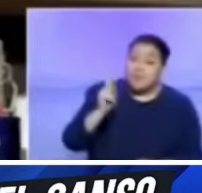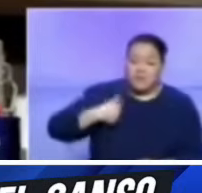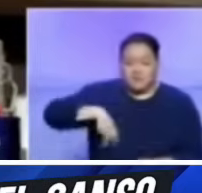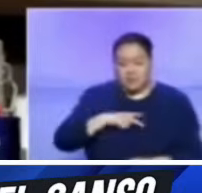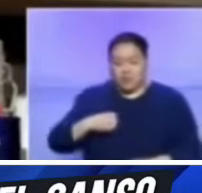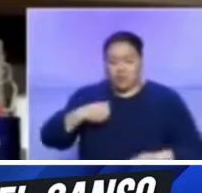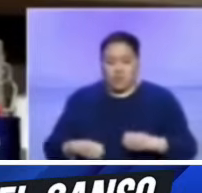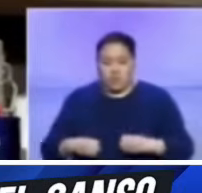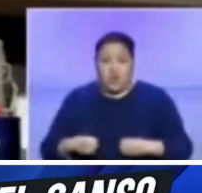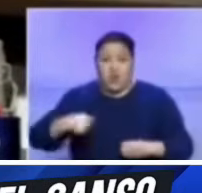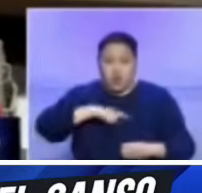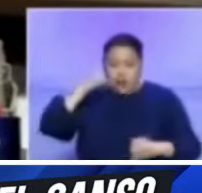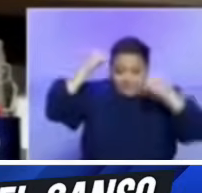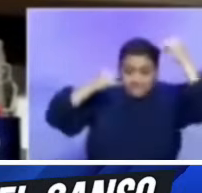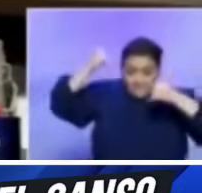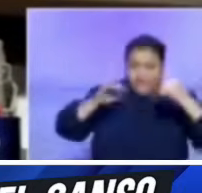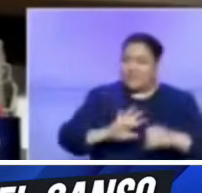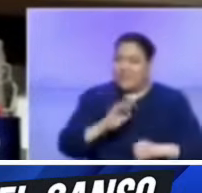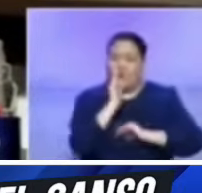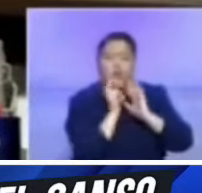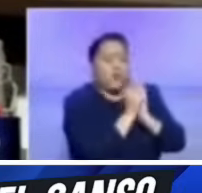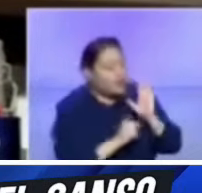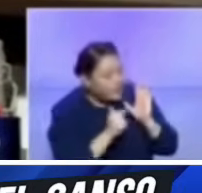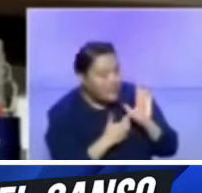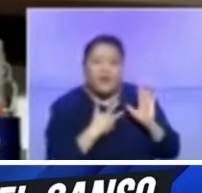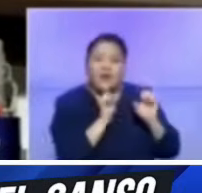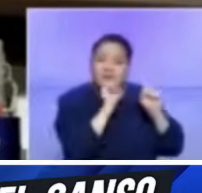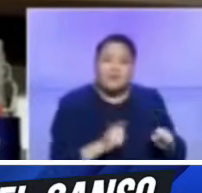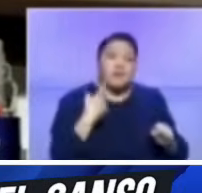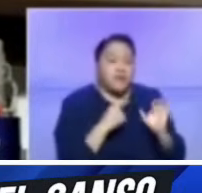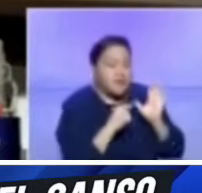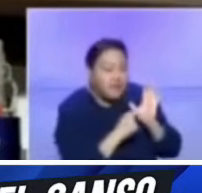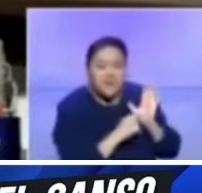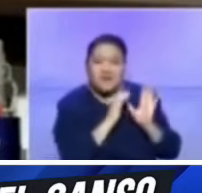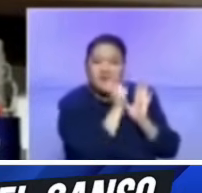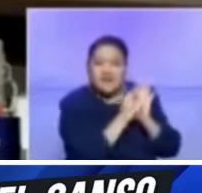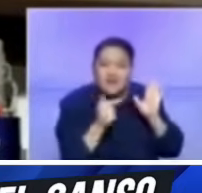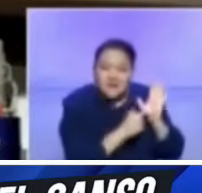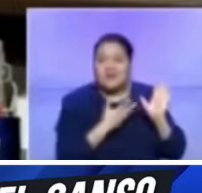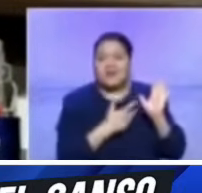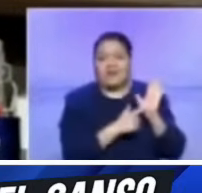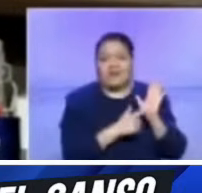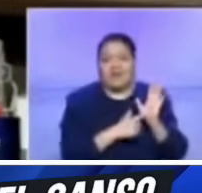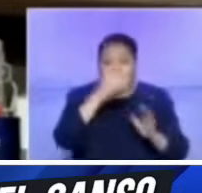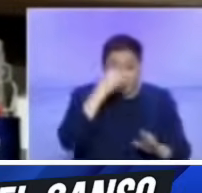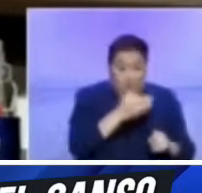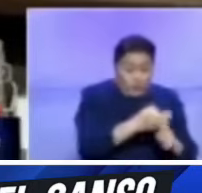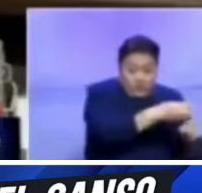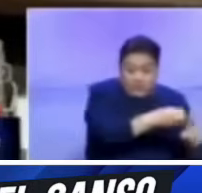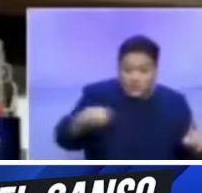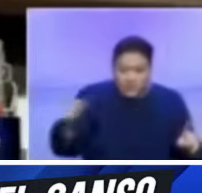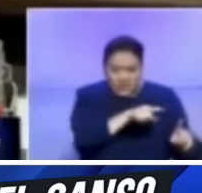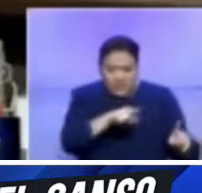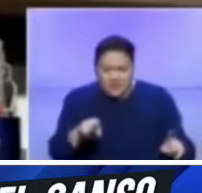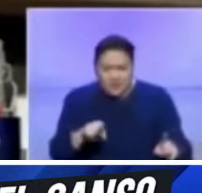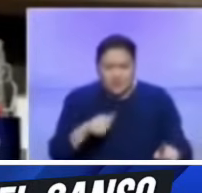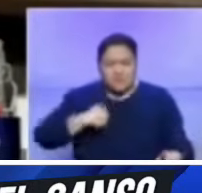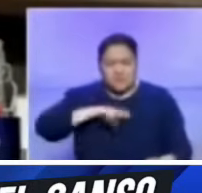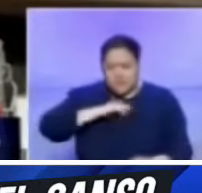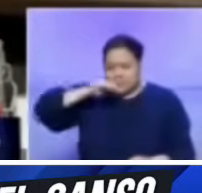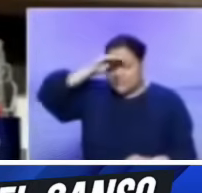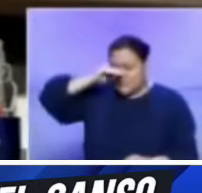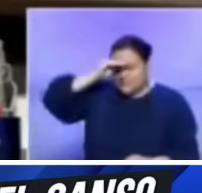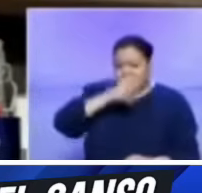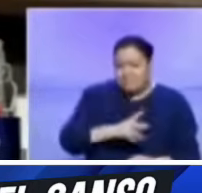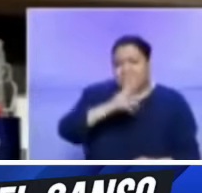somos jueces, no alquimistas. El diseño político y jurídico del sistema electoral da hasta donde da. Y algo de lo sucedido en estas elecciones nos obliga a reconocer que no